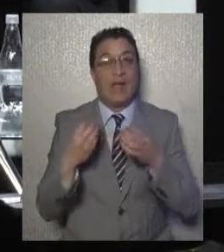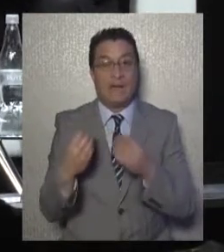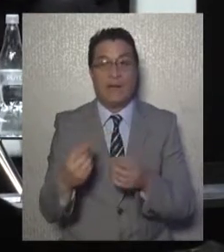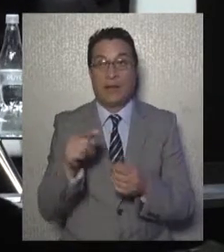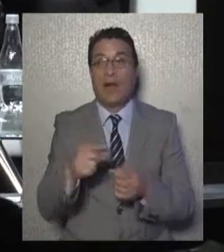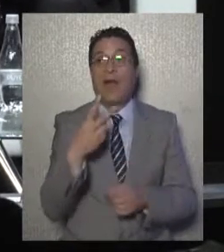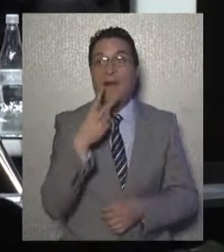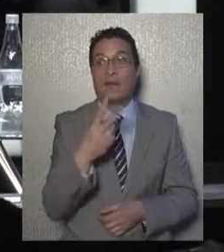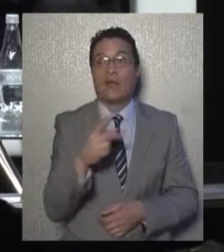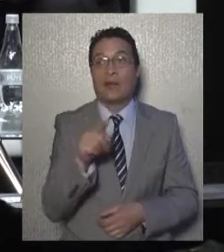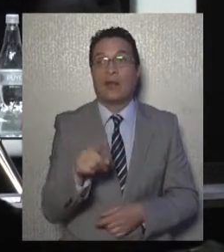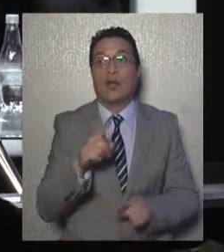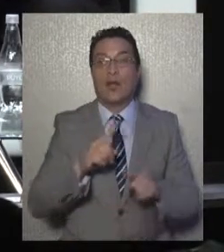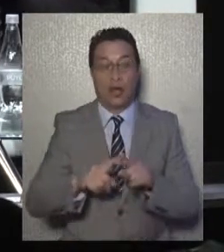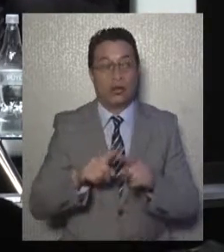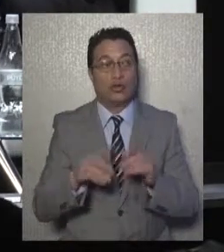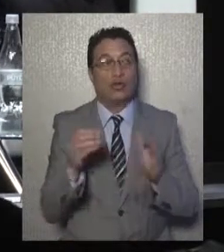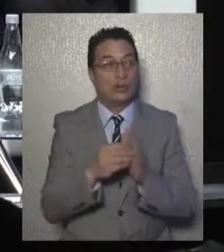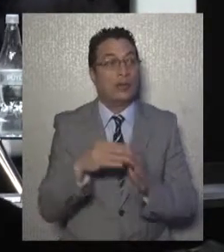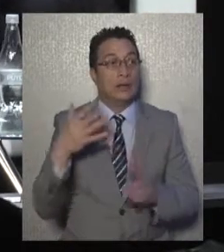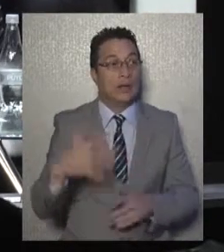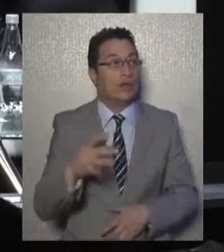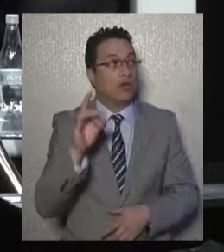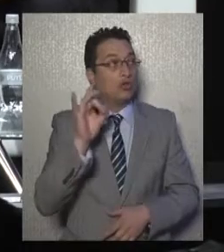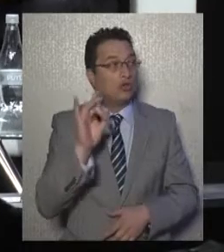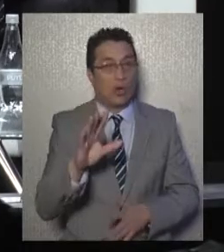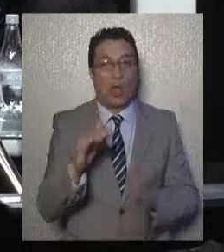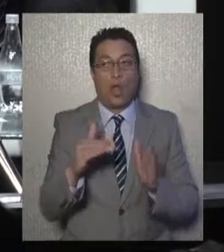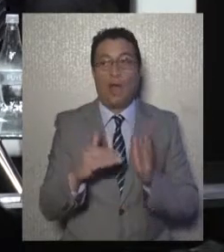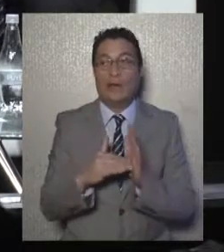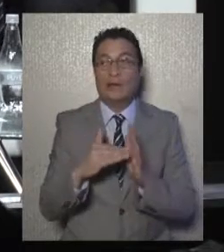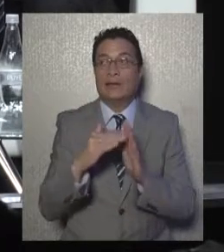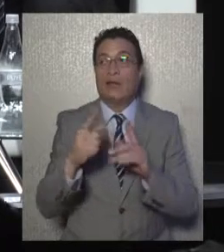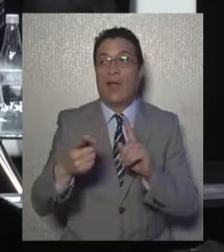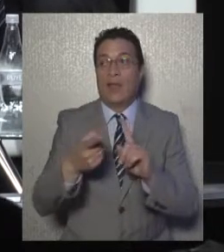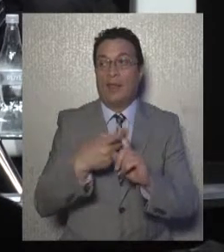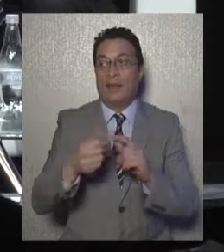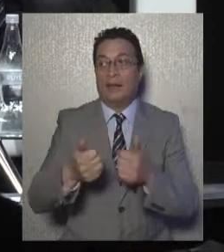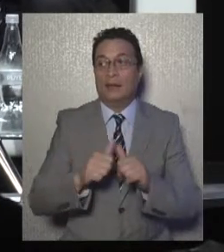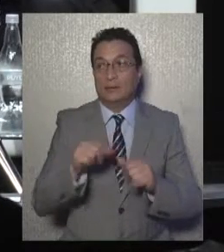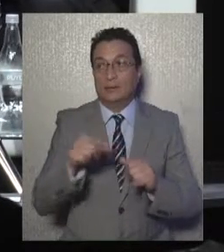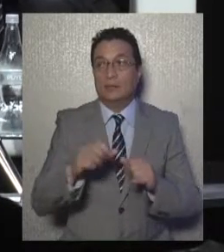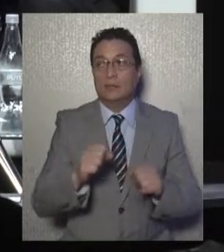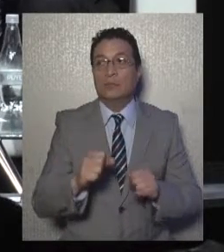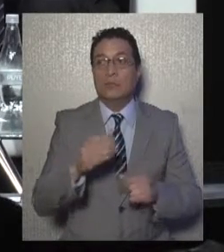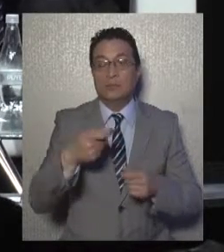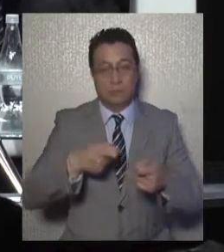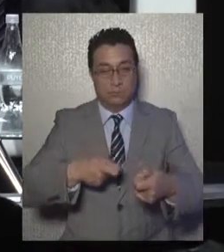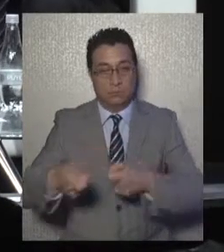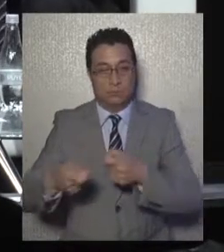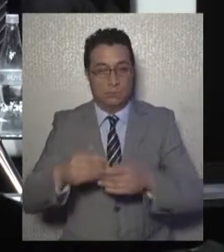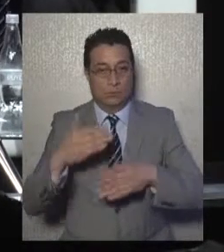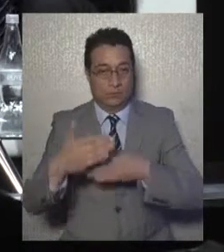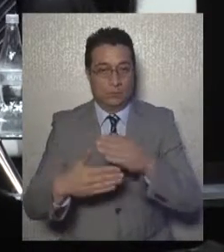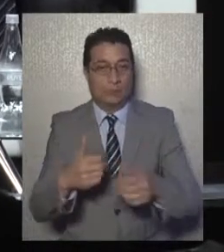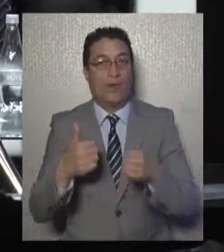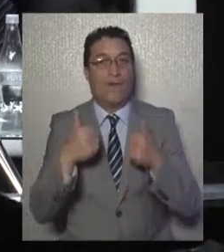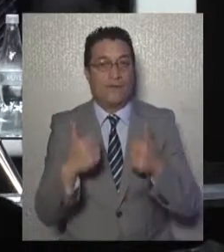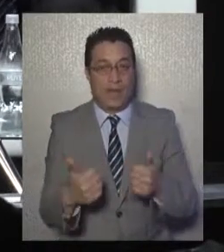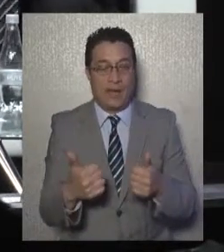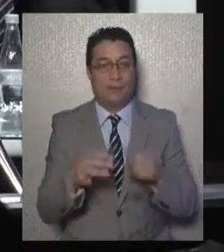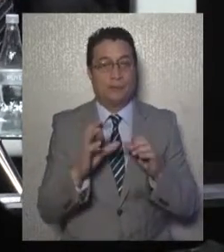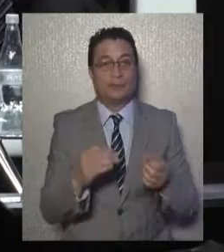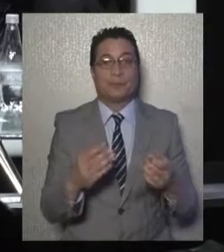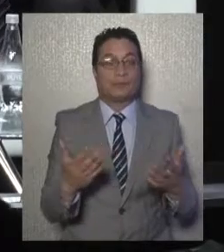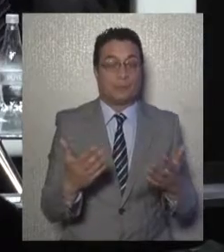viene la otra parte que es clave y que solo va a seguir creciendo como desafío, que es permitir que el mercado funcione bien y que el mercado funcione bien para